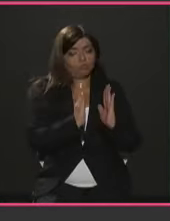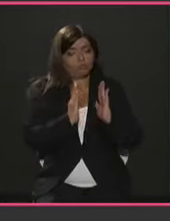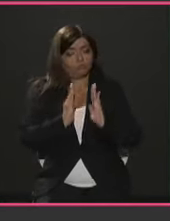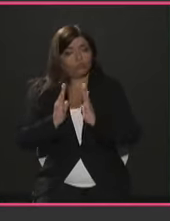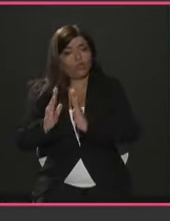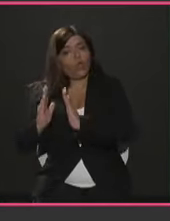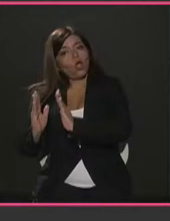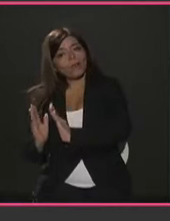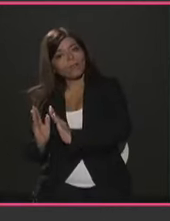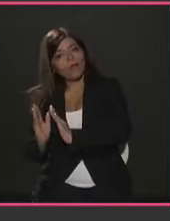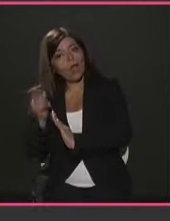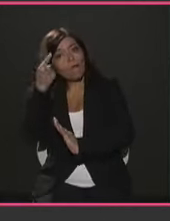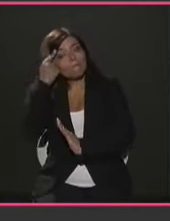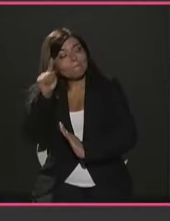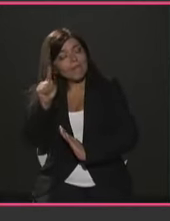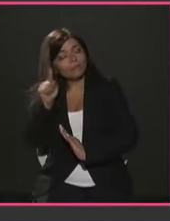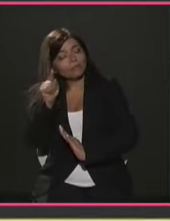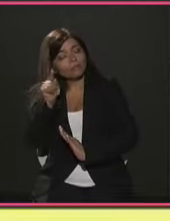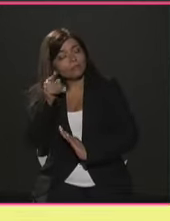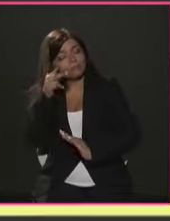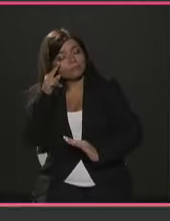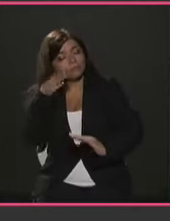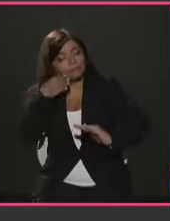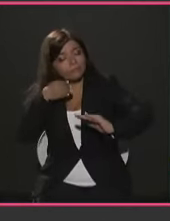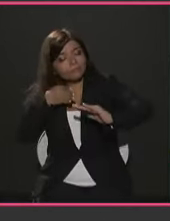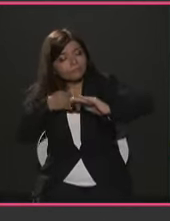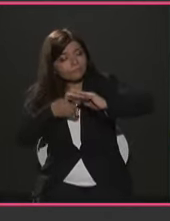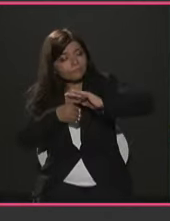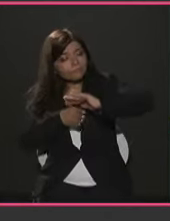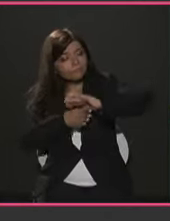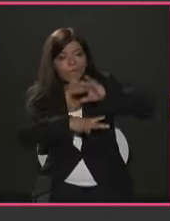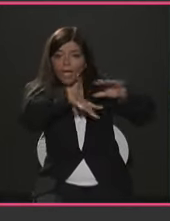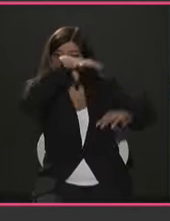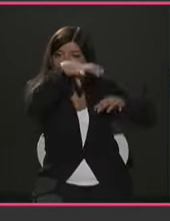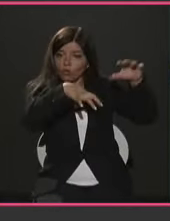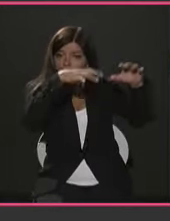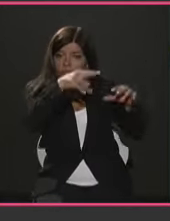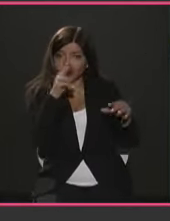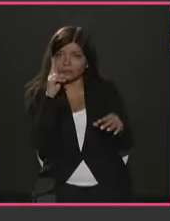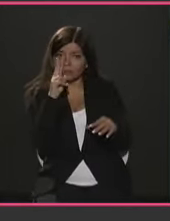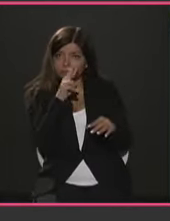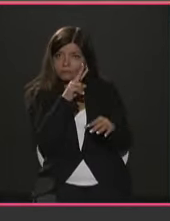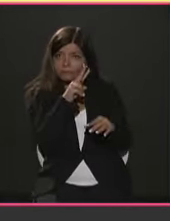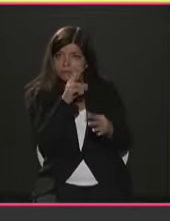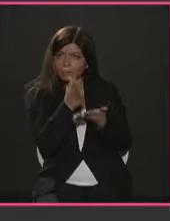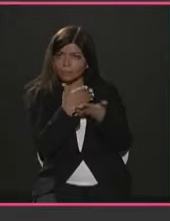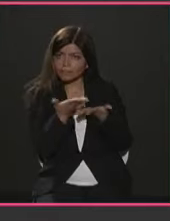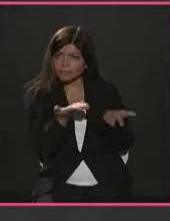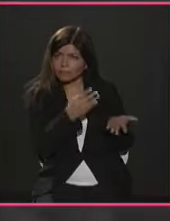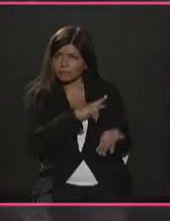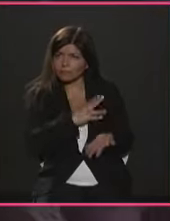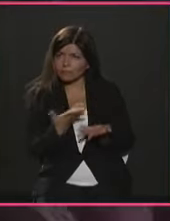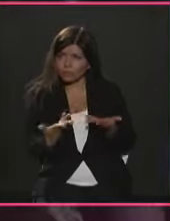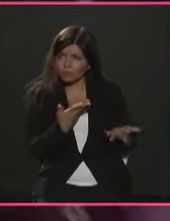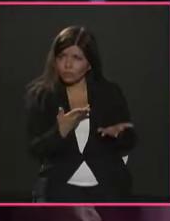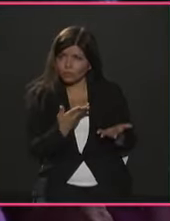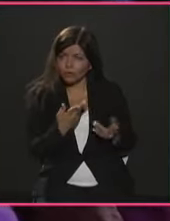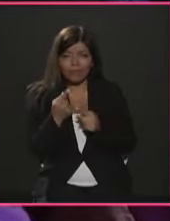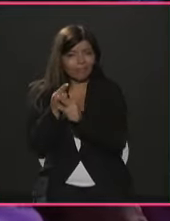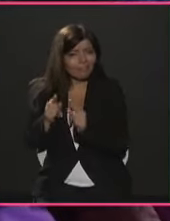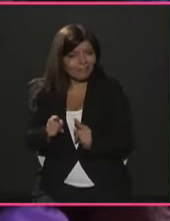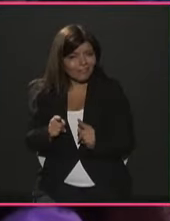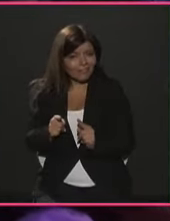ordenado pero cuando uno empieza a ingresar a los cerros empieza a ver que esa planificación empieza a